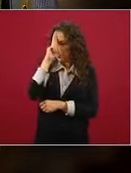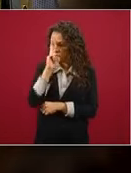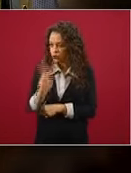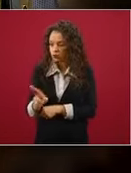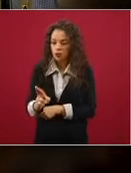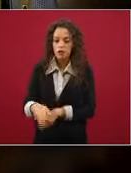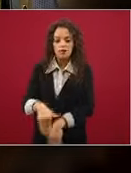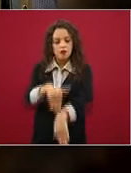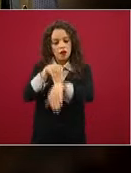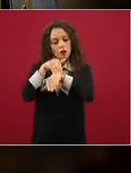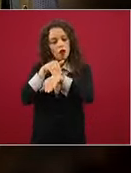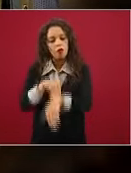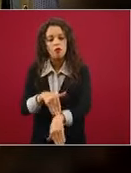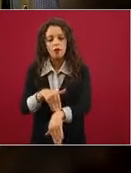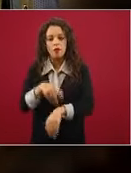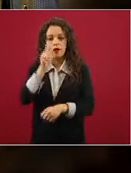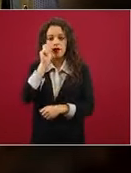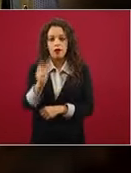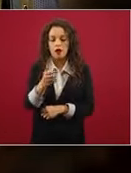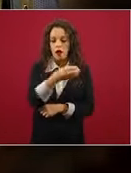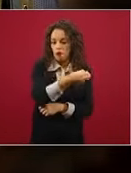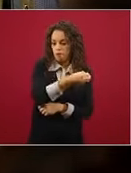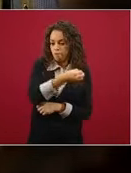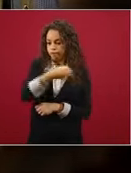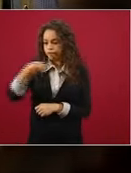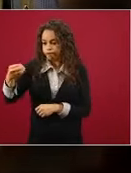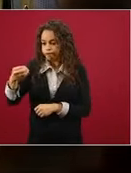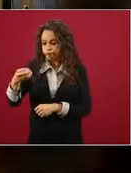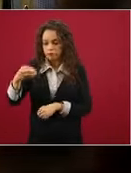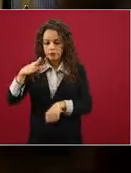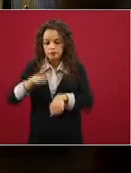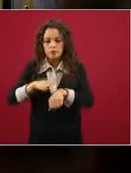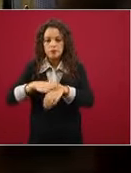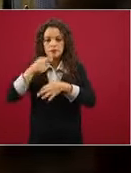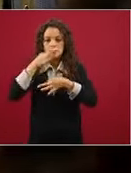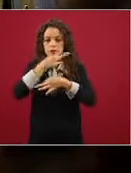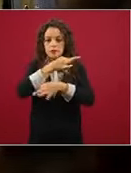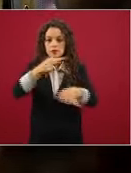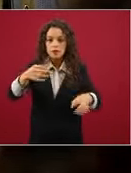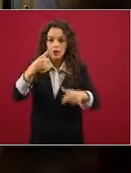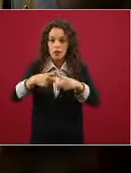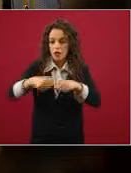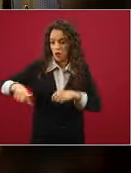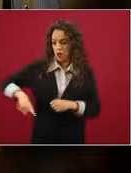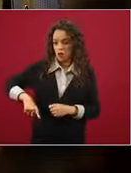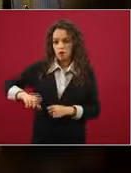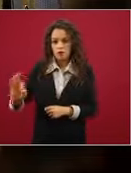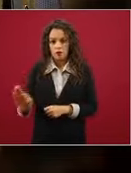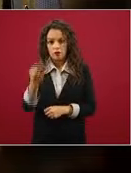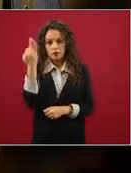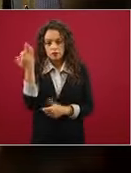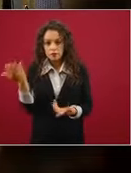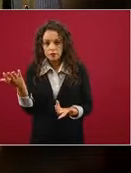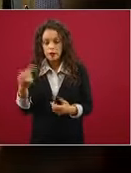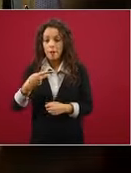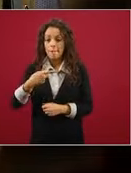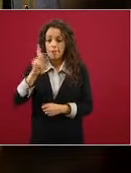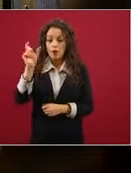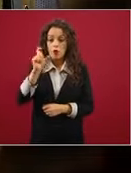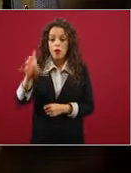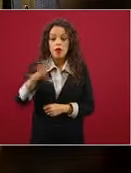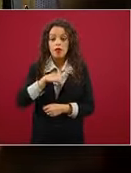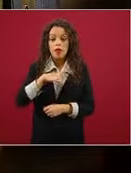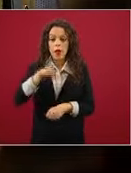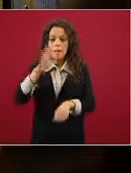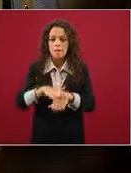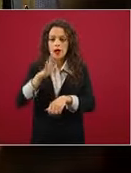pone el gobierno federal. Pero al aumentar más unidades de transporte, la gente